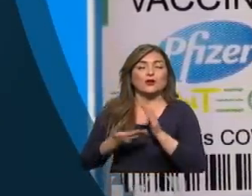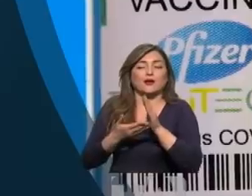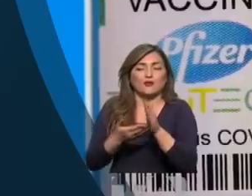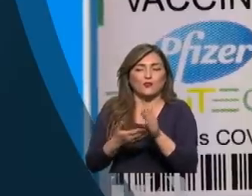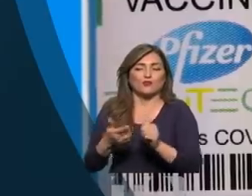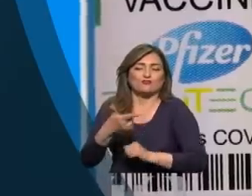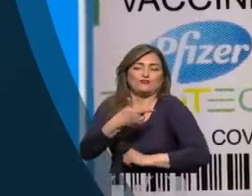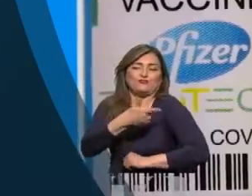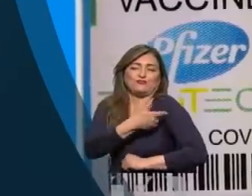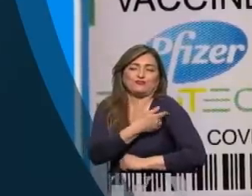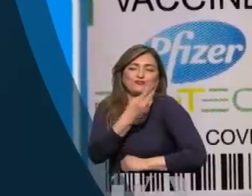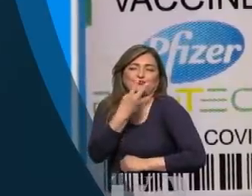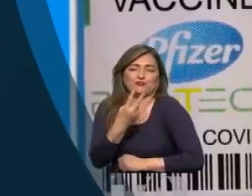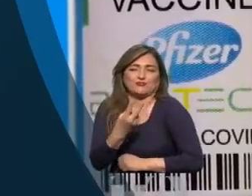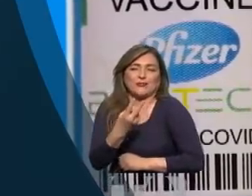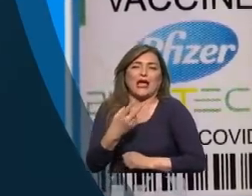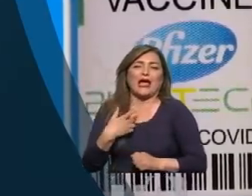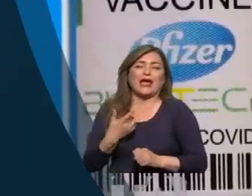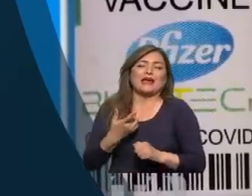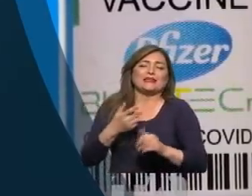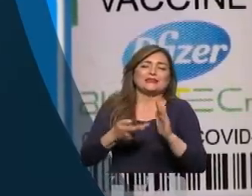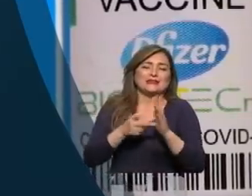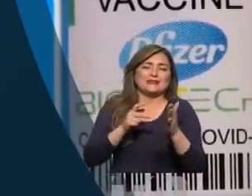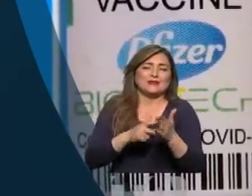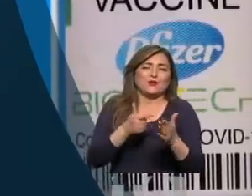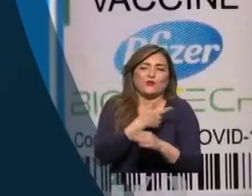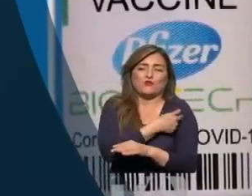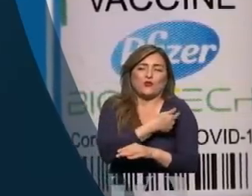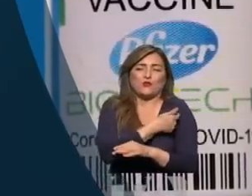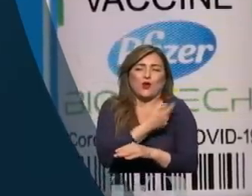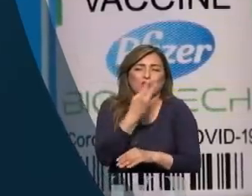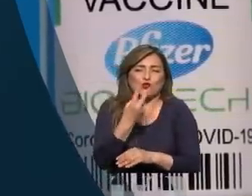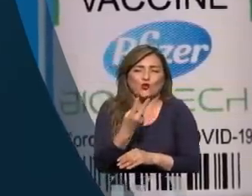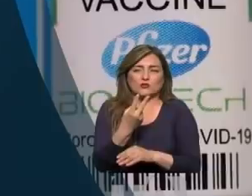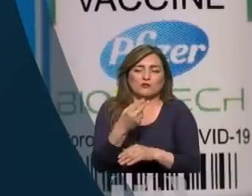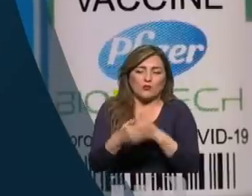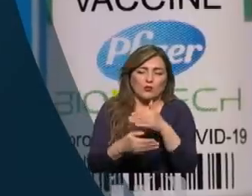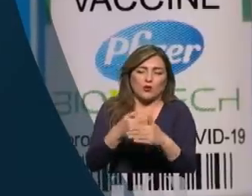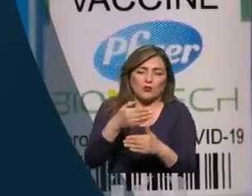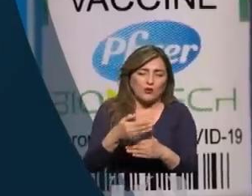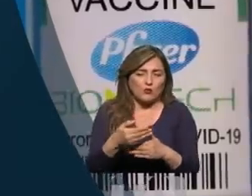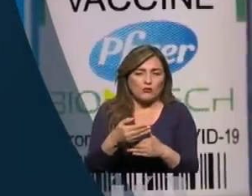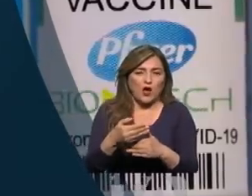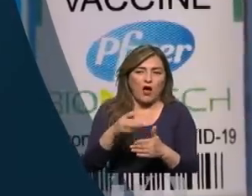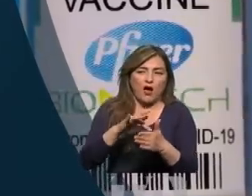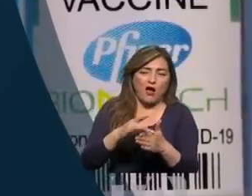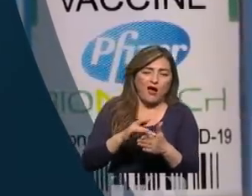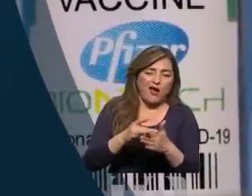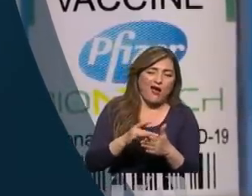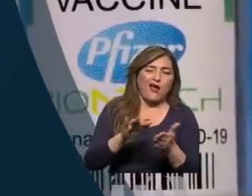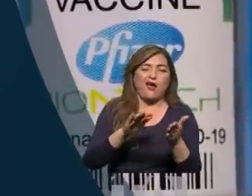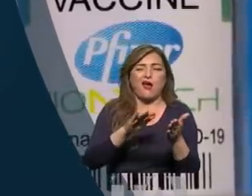a disminuir la probabilidad de morir por COVID-19, que definitivamente disminuye dramáticamente con nuestras